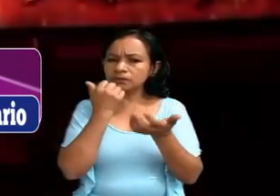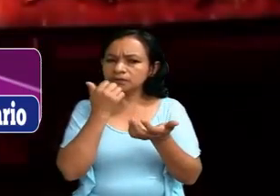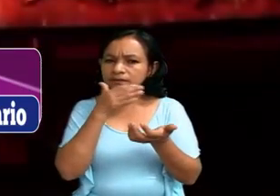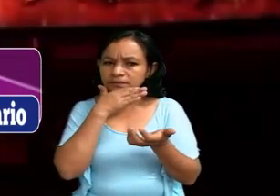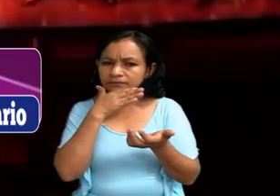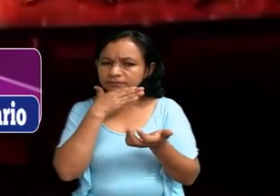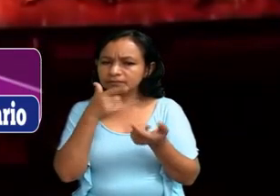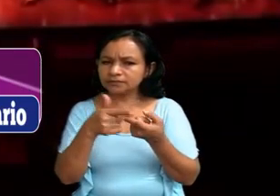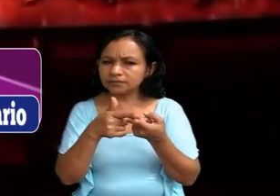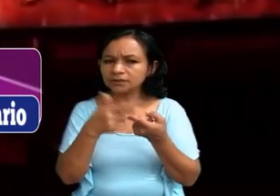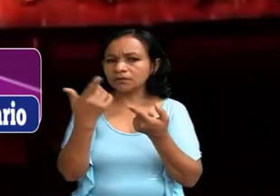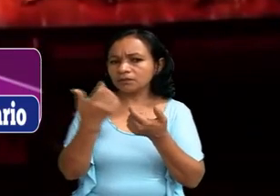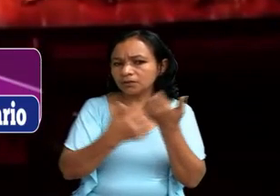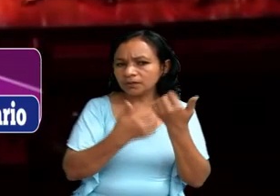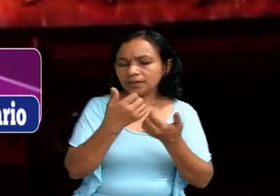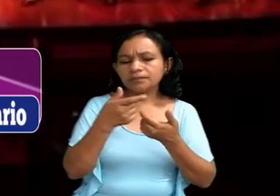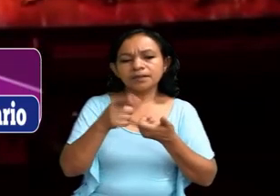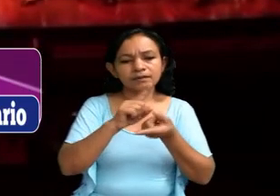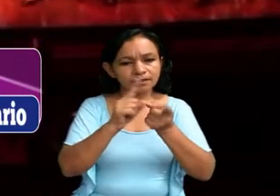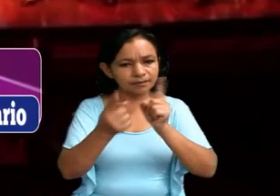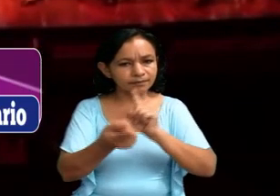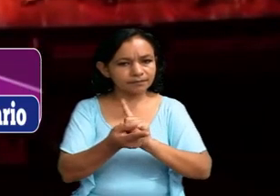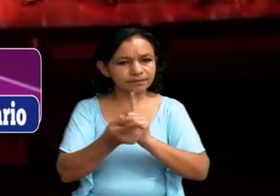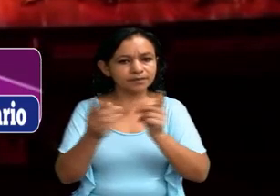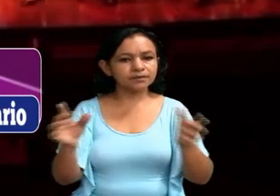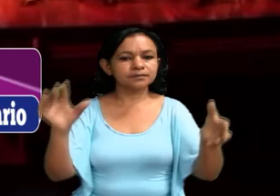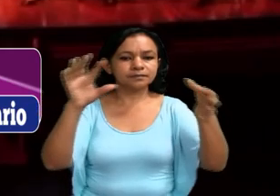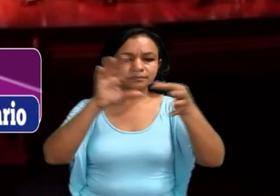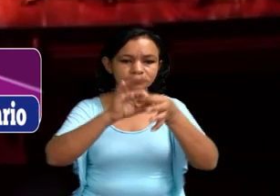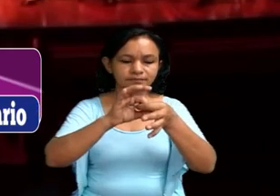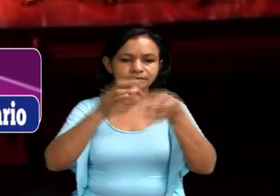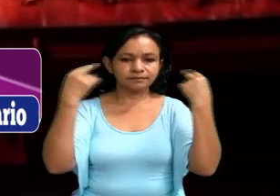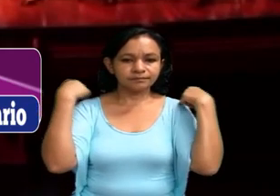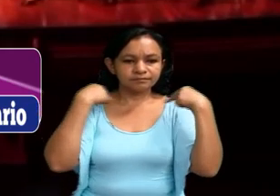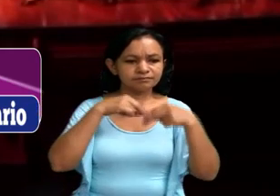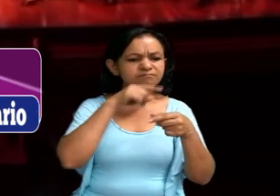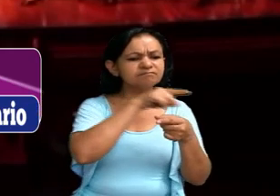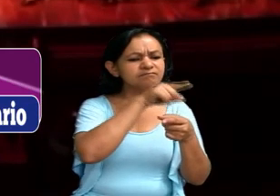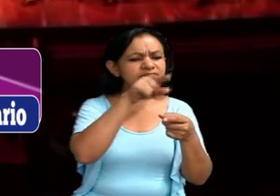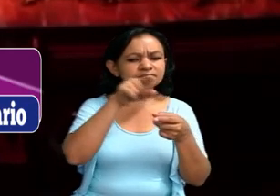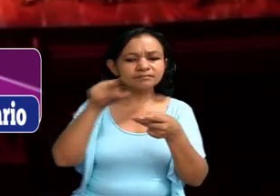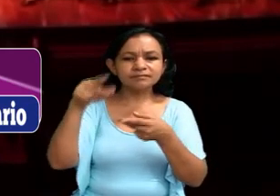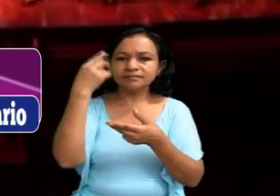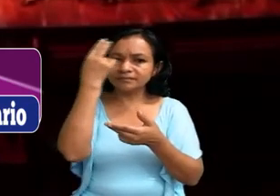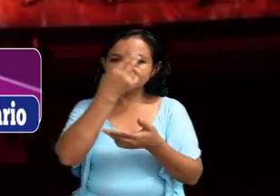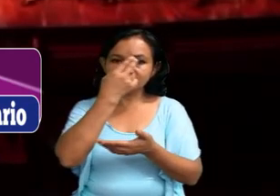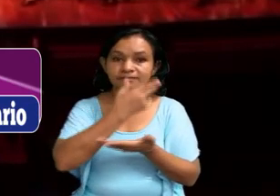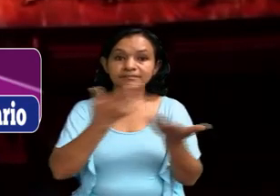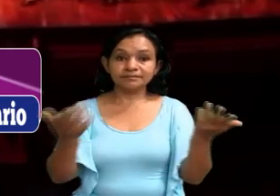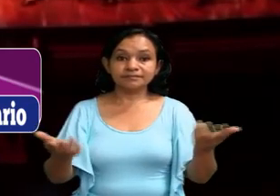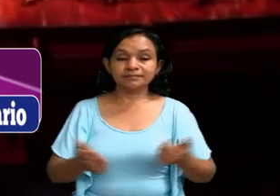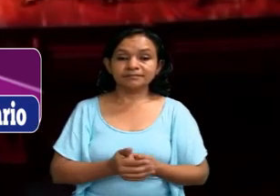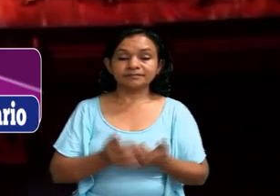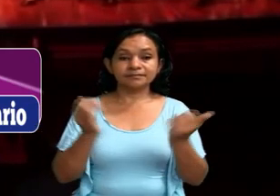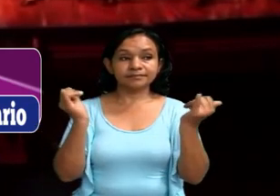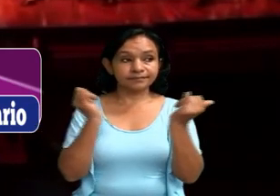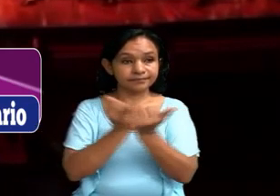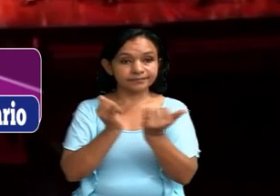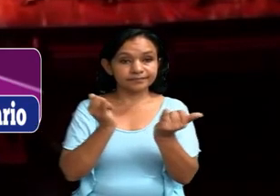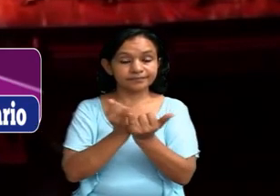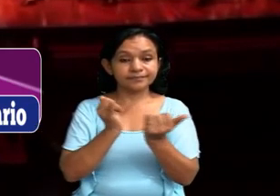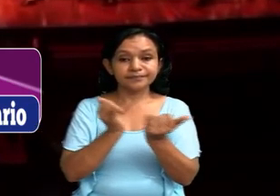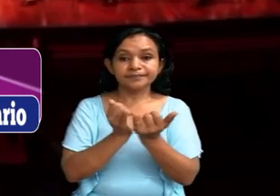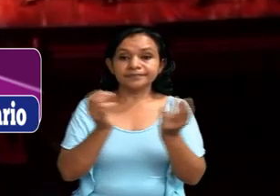claro, claro. Pero también para estandarizar los procesos, sí. Al momento de unirse todos. Exactamente. Y quiero decirte que igual parte de